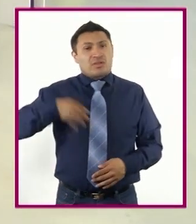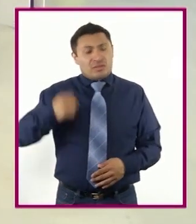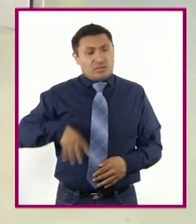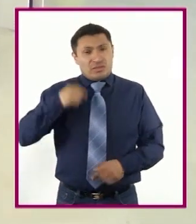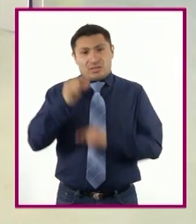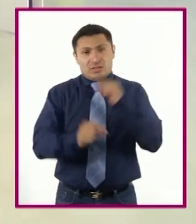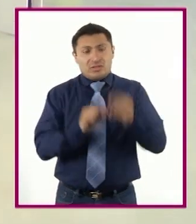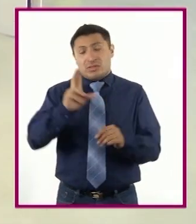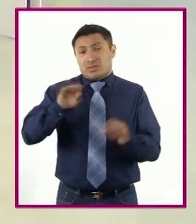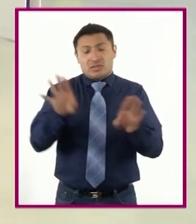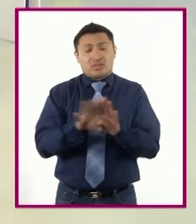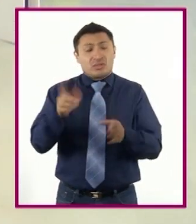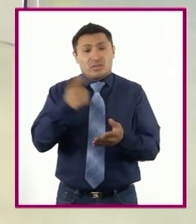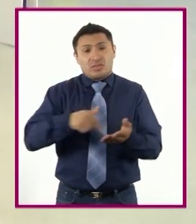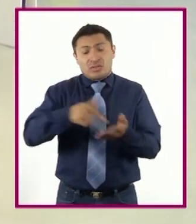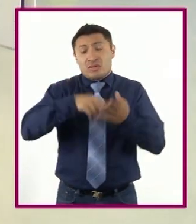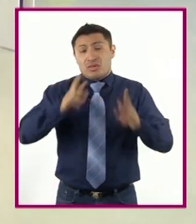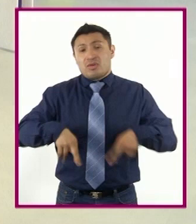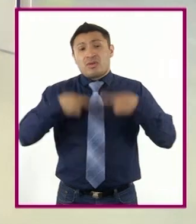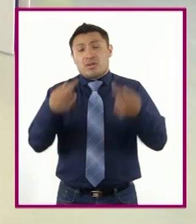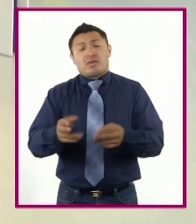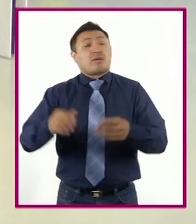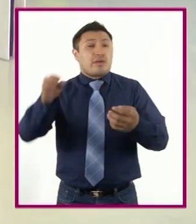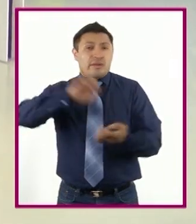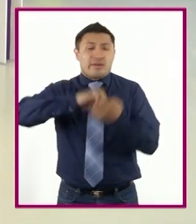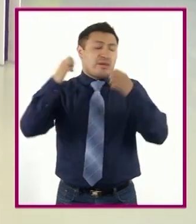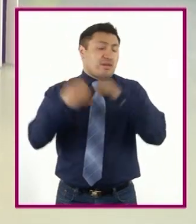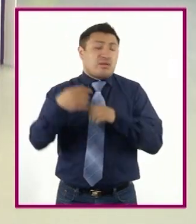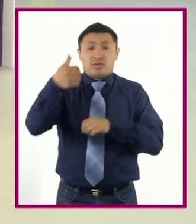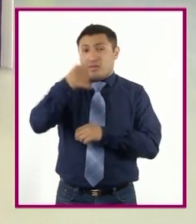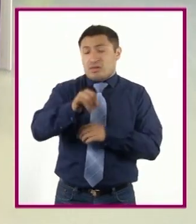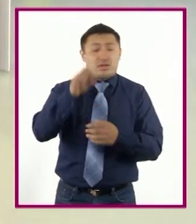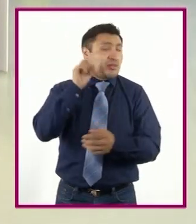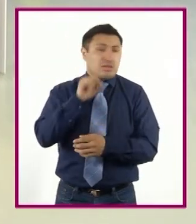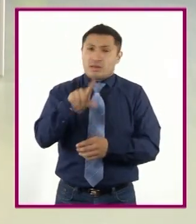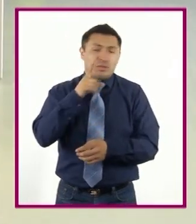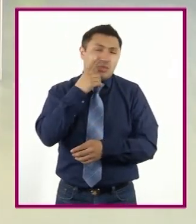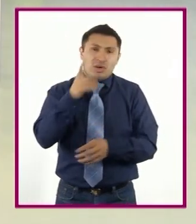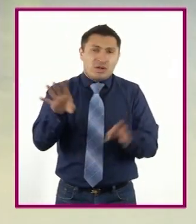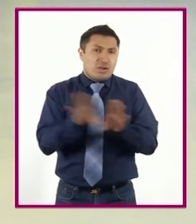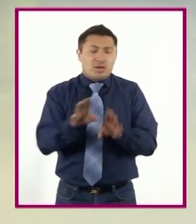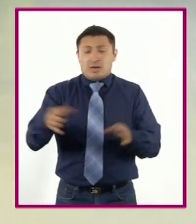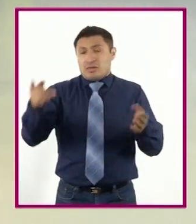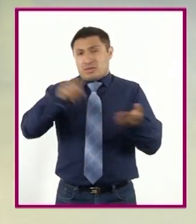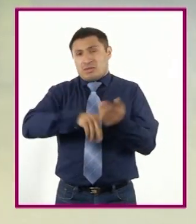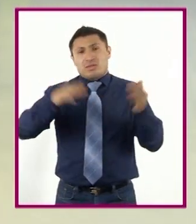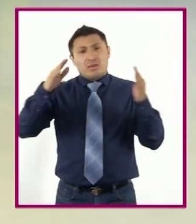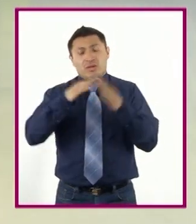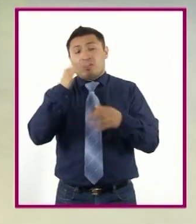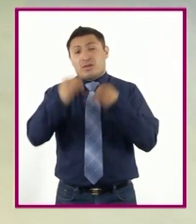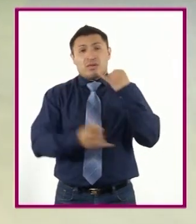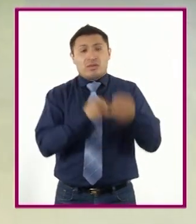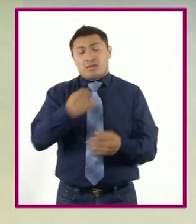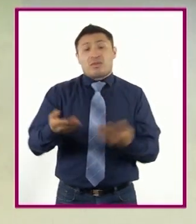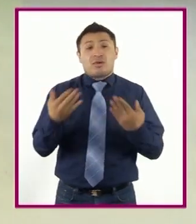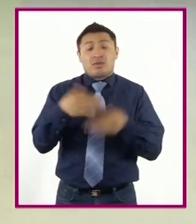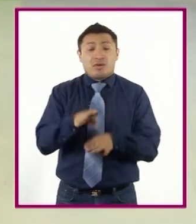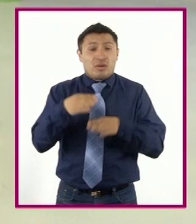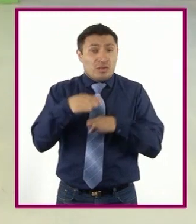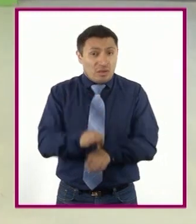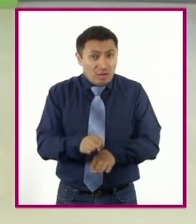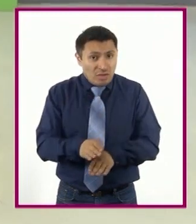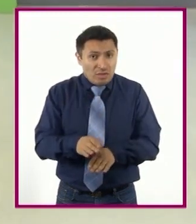se cede su puesto a un adversario de tal naturaleza. Tampoco se dice, como en una casa de juego, que la banca